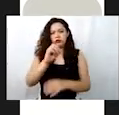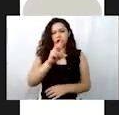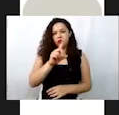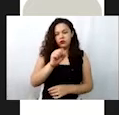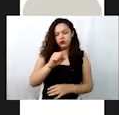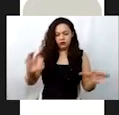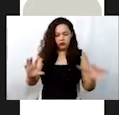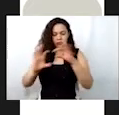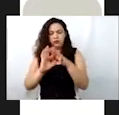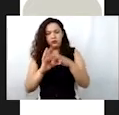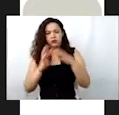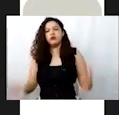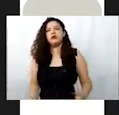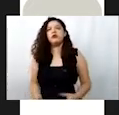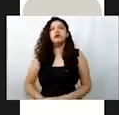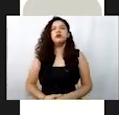tema de